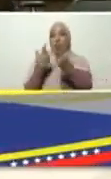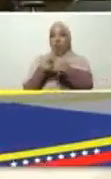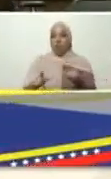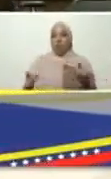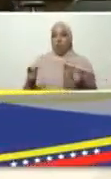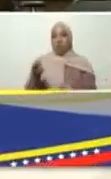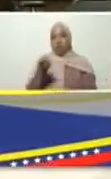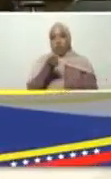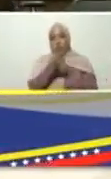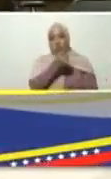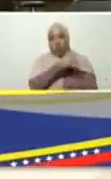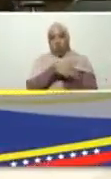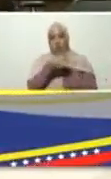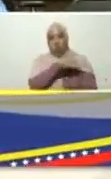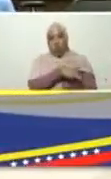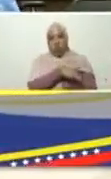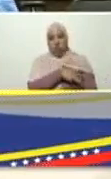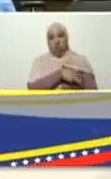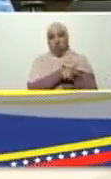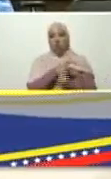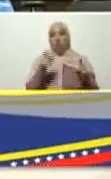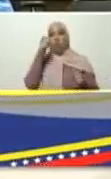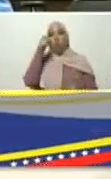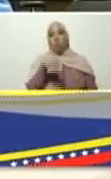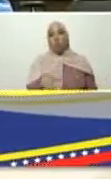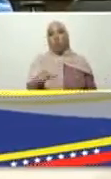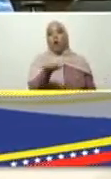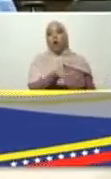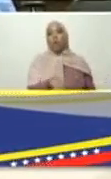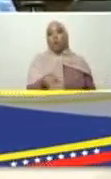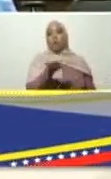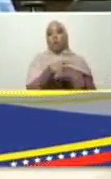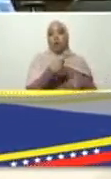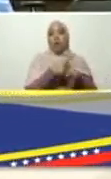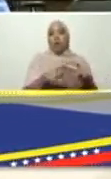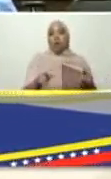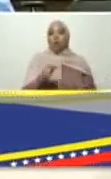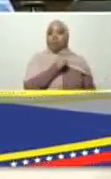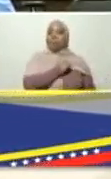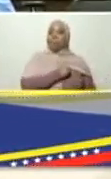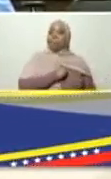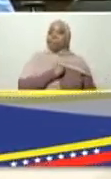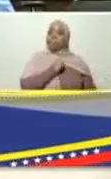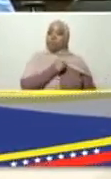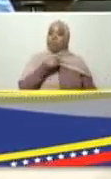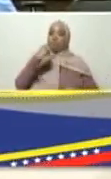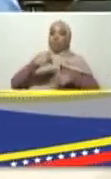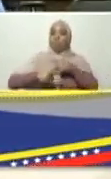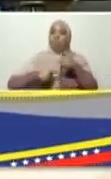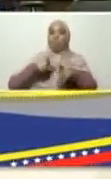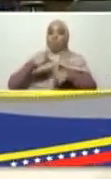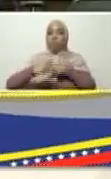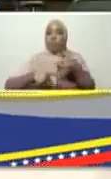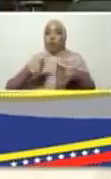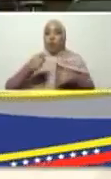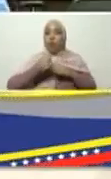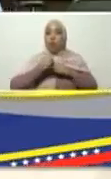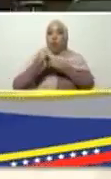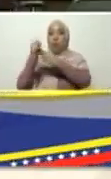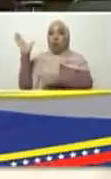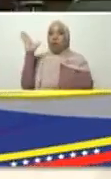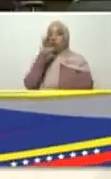Chile, donde surgió un pueblo, pero lamentablemente el proceso no parió una vanguardia,